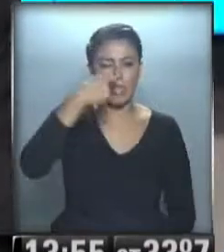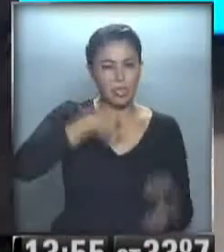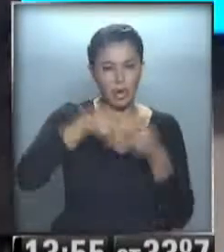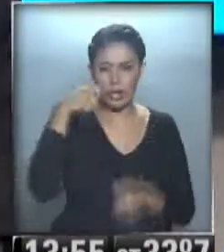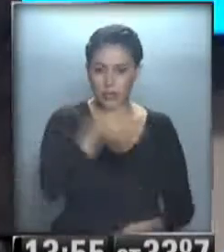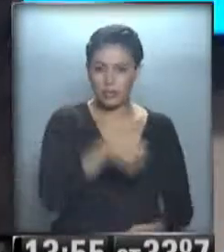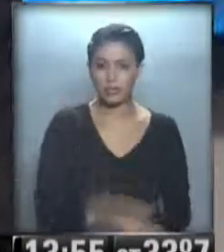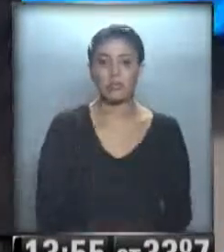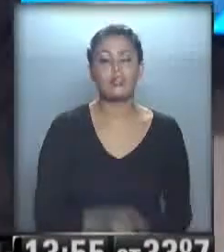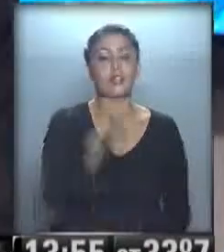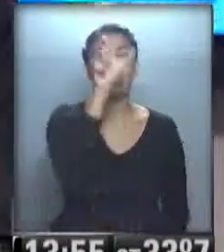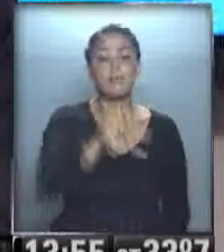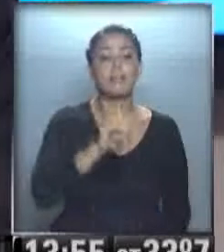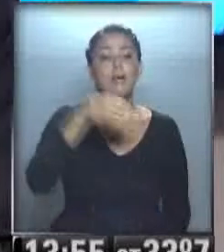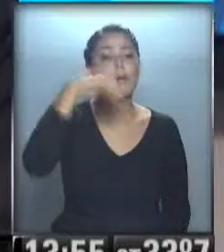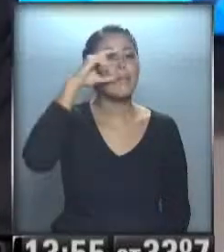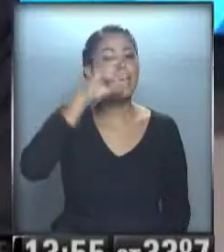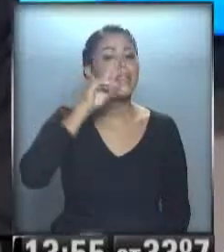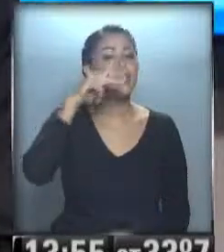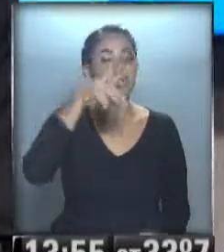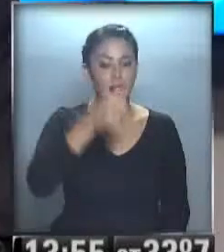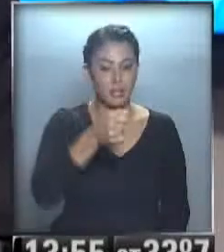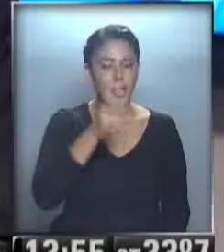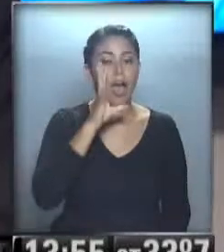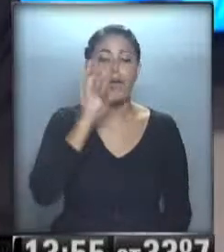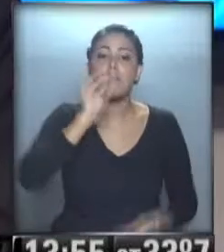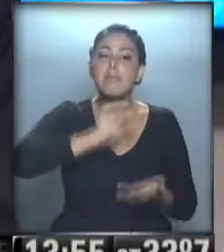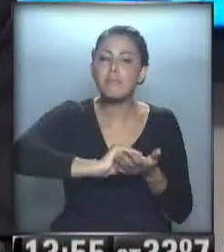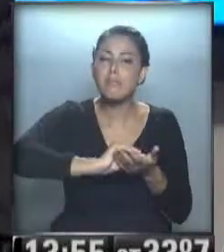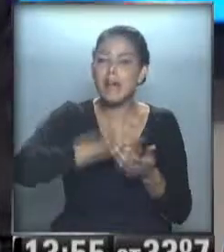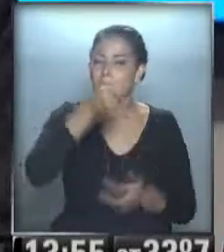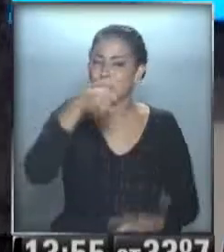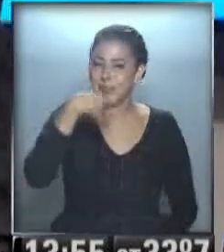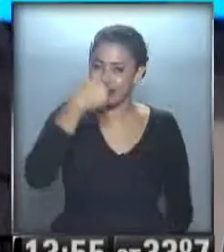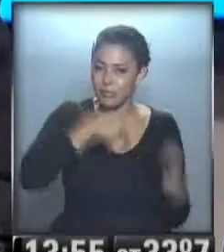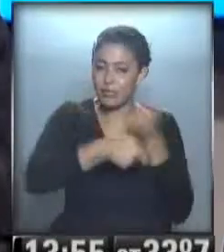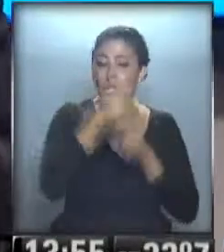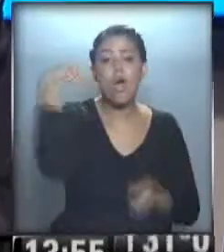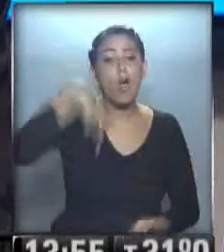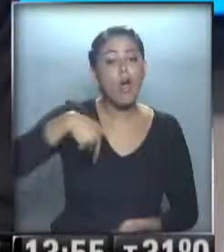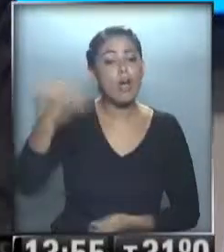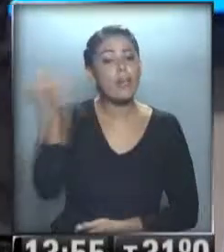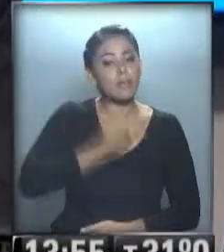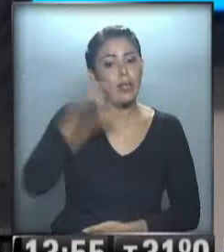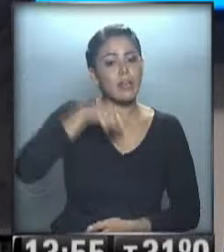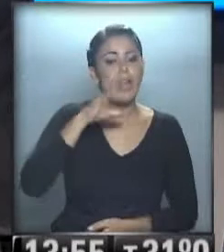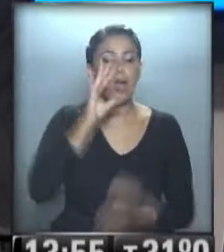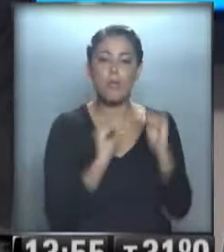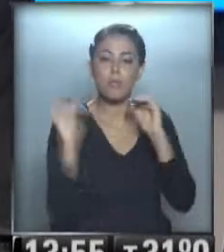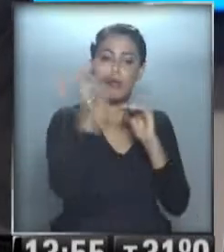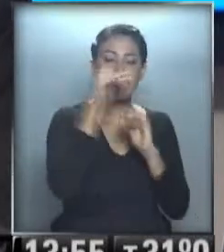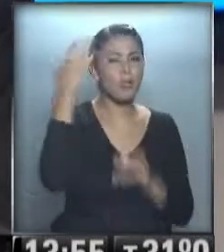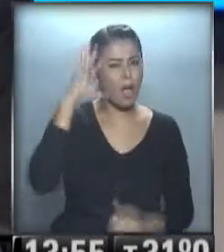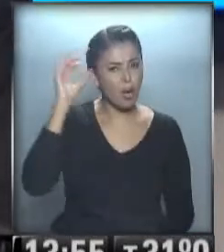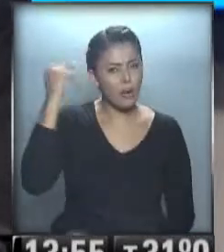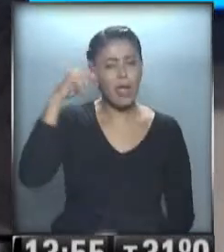luís medina y yo te diría que es algo más que un arco me decía hoy una fuente judicial fueron un eslabón más arriba luís medina se